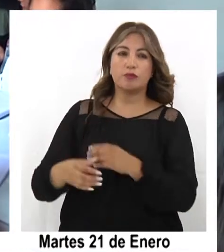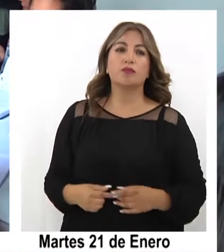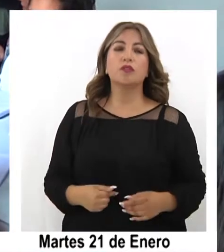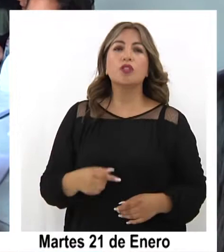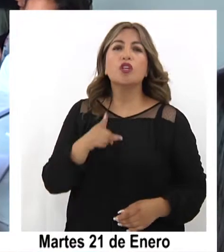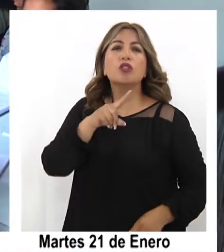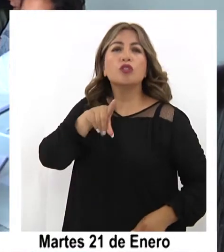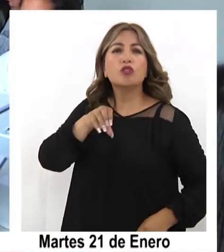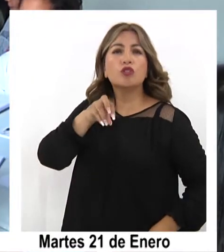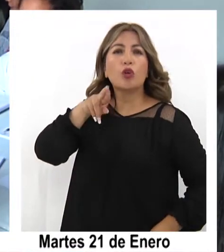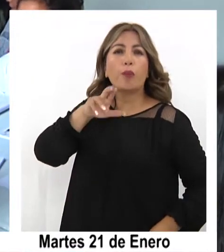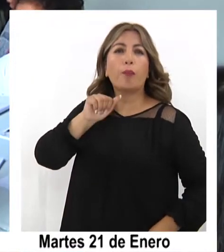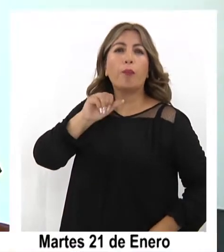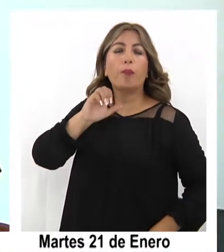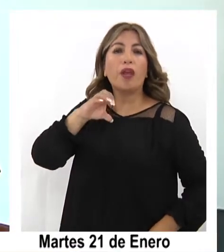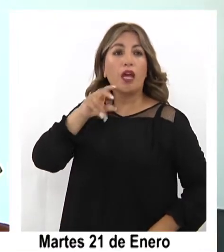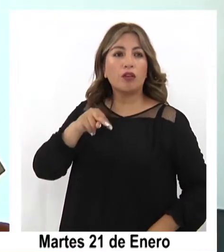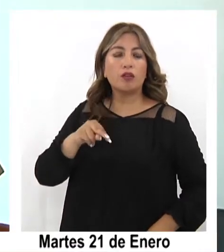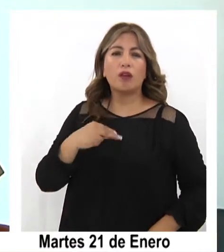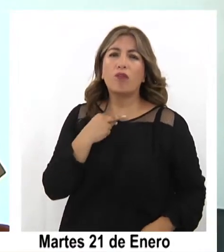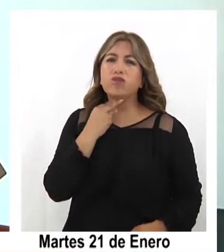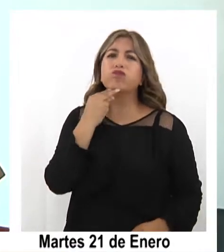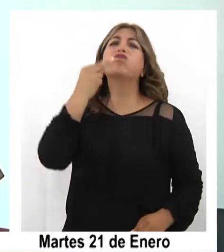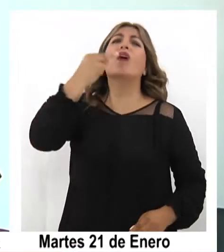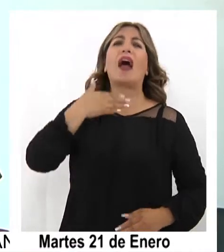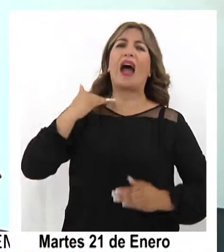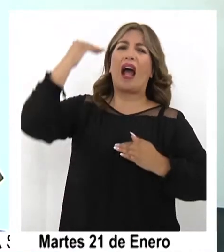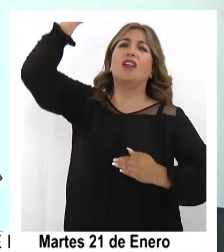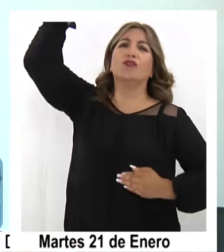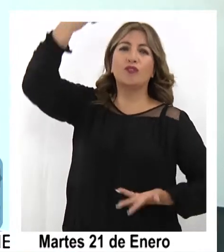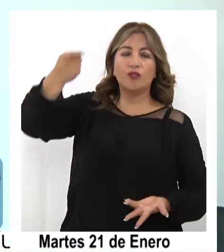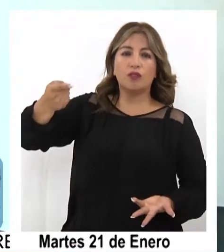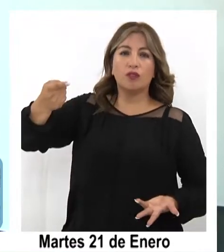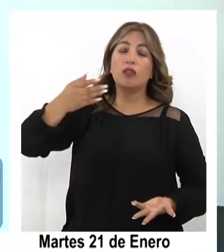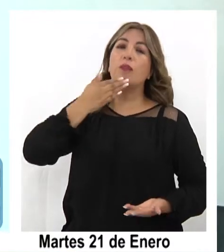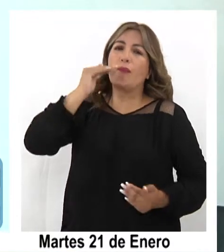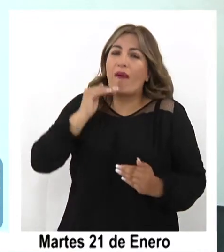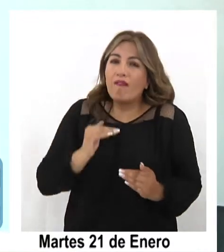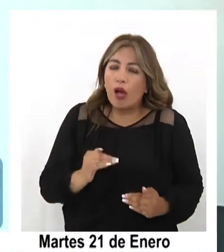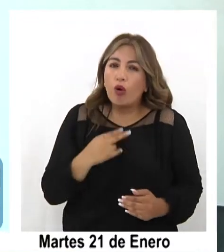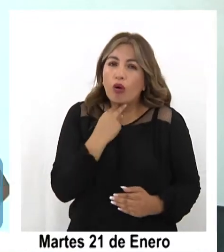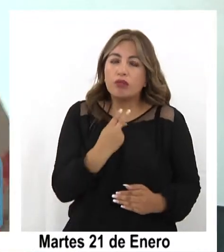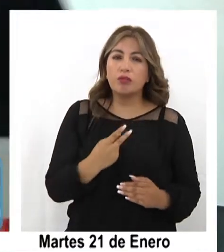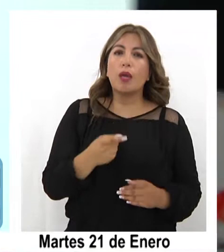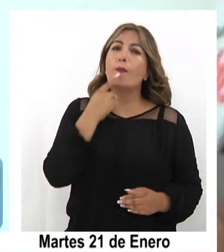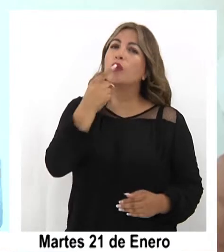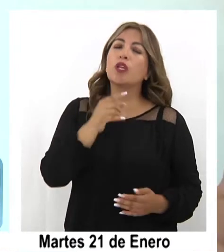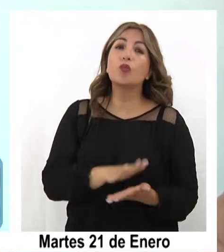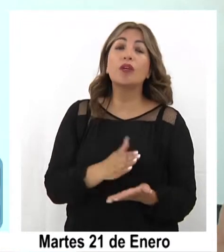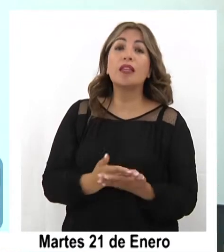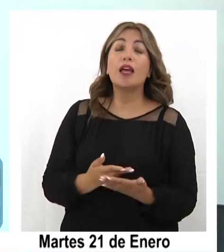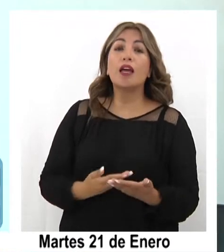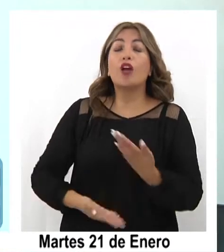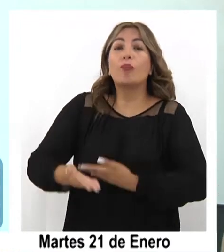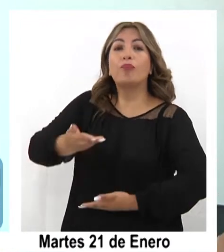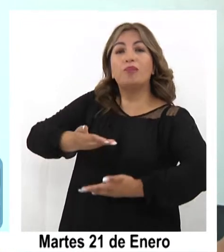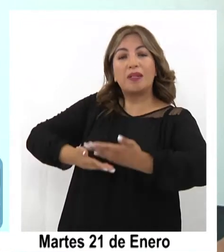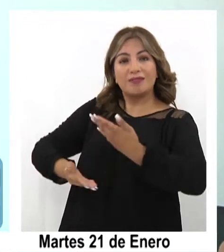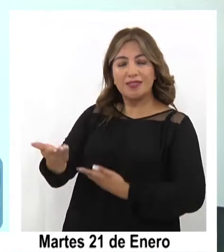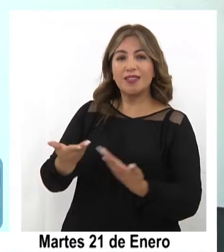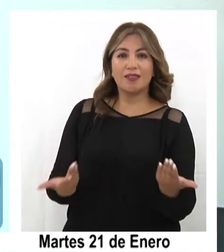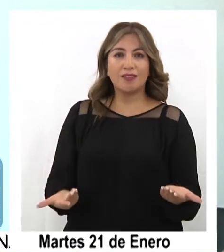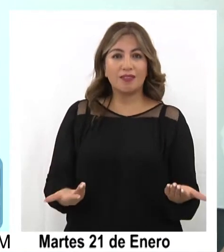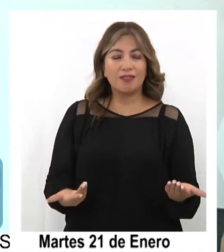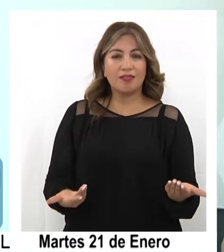cultural. Yo soy soprano, pero puedo llegar a las notas bajas, no tan bajas, pero puedo. ¿Qué te ha parecido compartir con